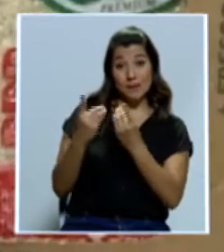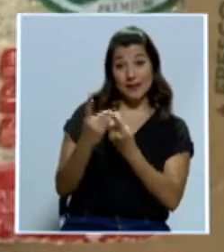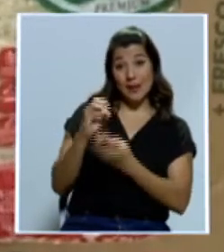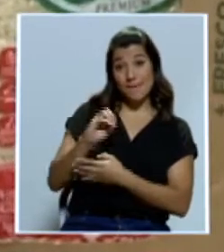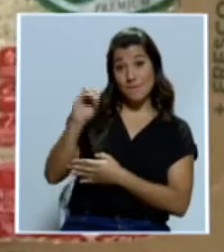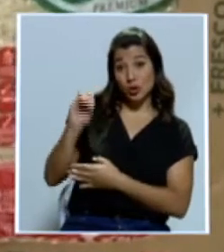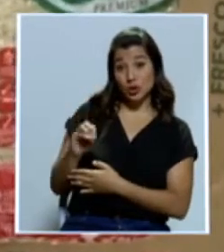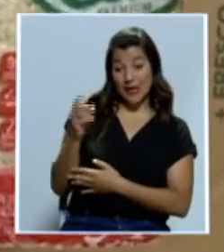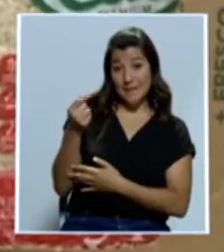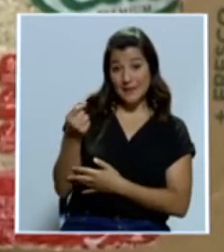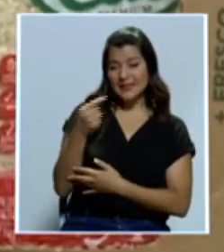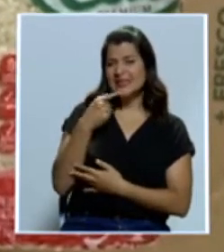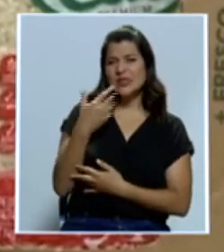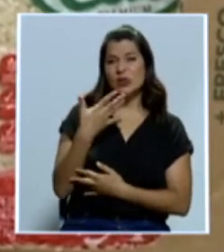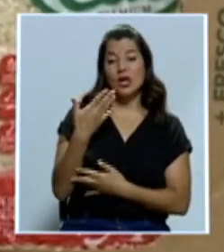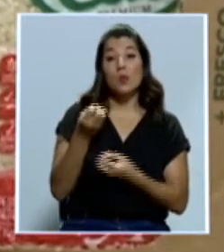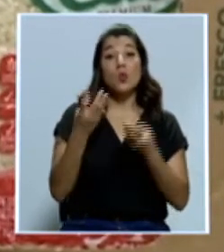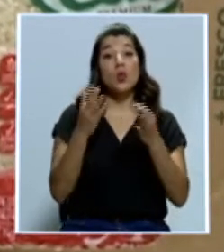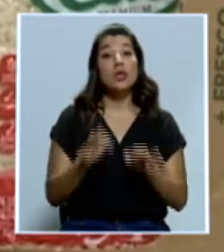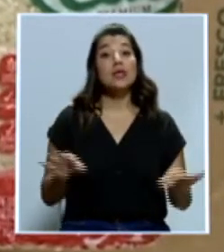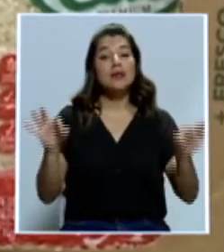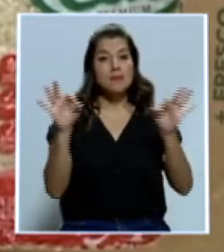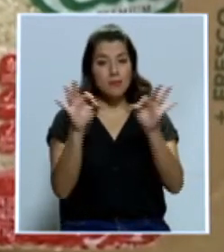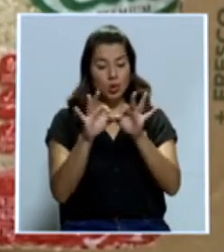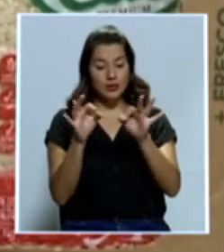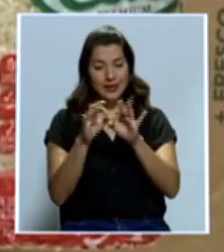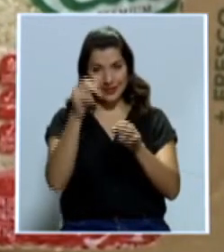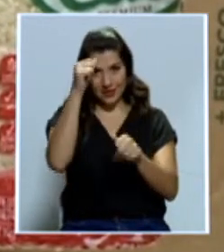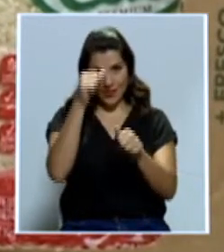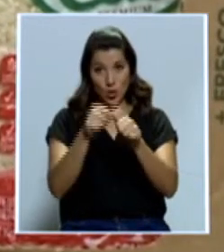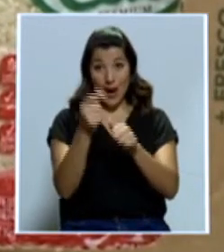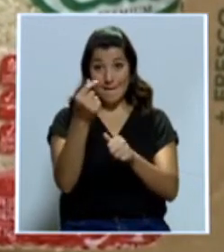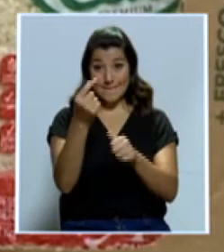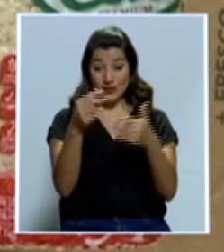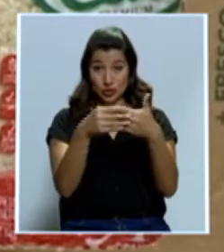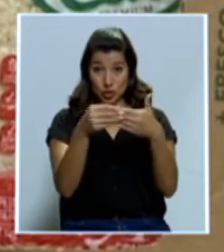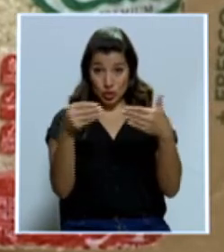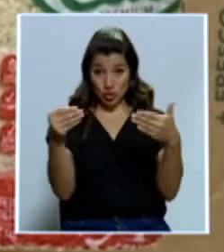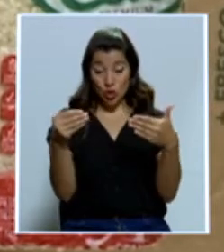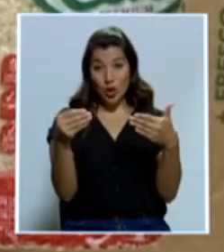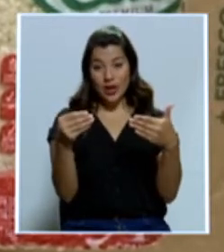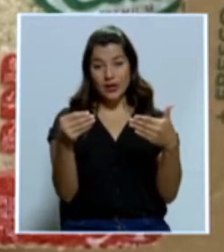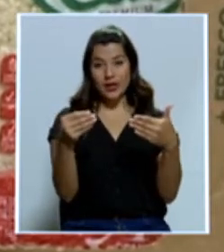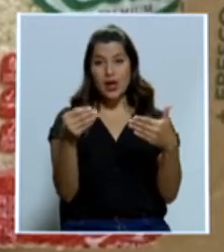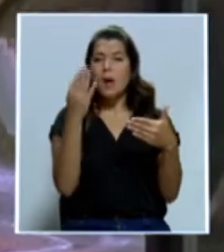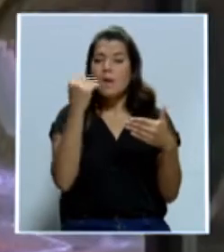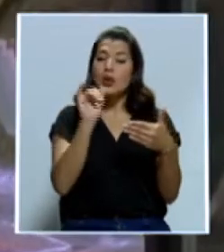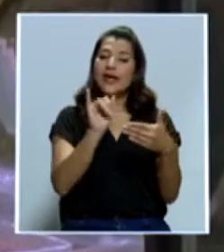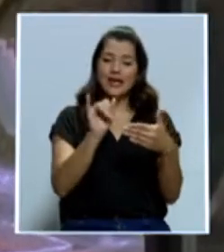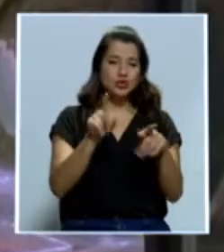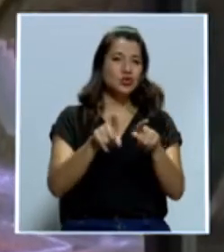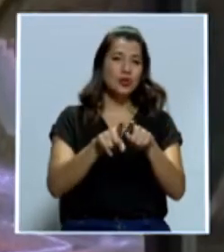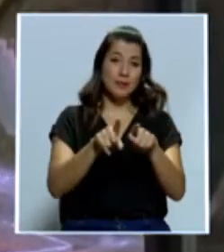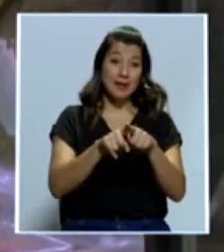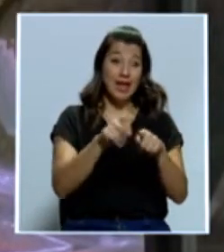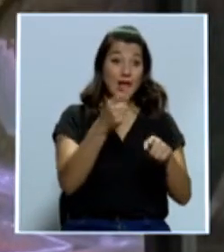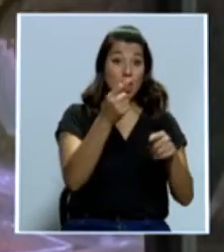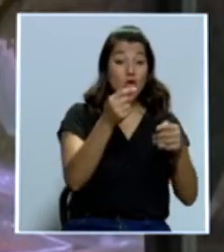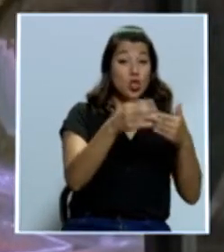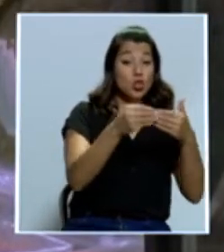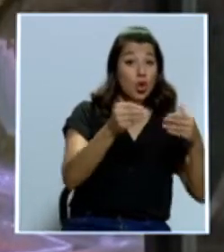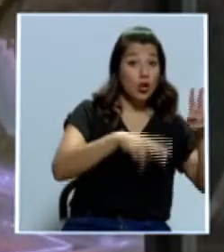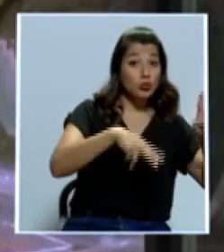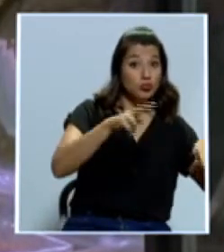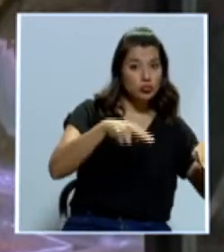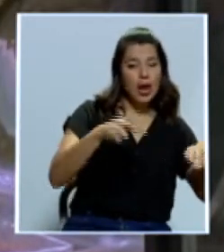precios indicó que es importante considerar que el tipo de cambio del dólar, por lo que esto contribuye a las variaciones de precio de bienes y servicios en